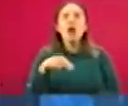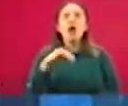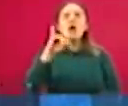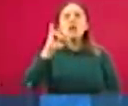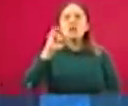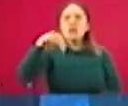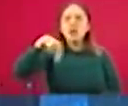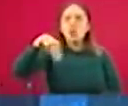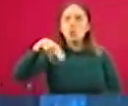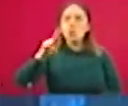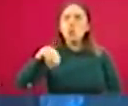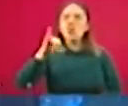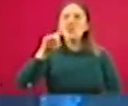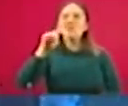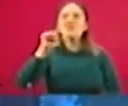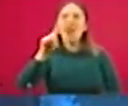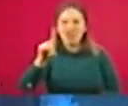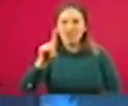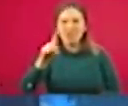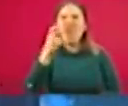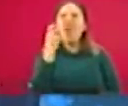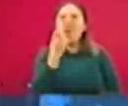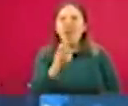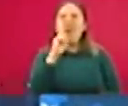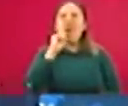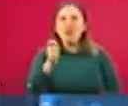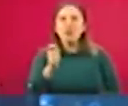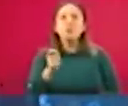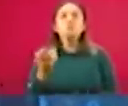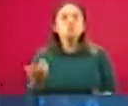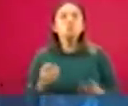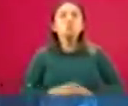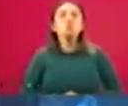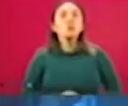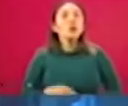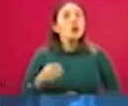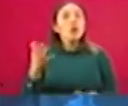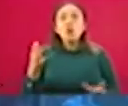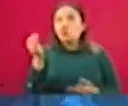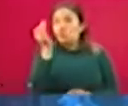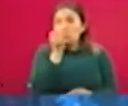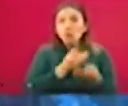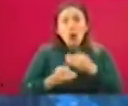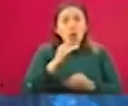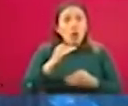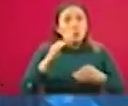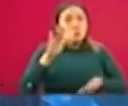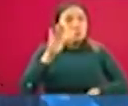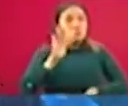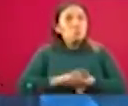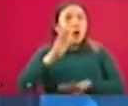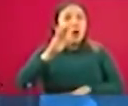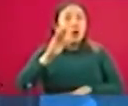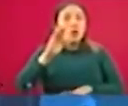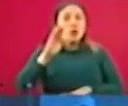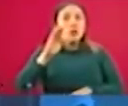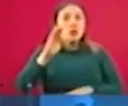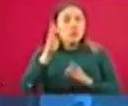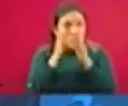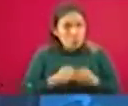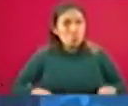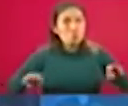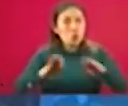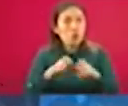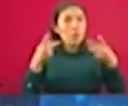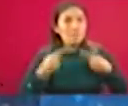personas que aún no han sido infectadas. Lo preferente, pero obviamente no se puede hacer por diseño, es un fenómeno natural de ocurrencia,